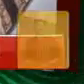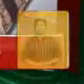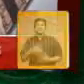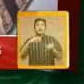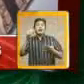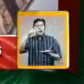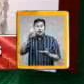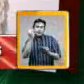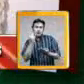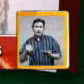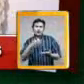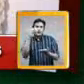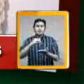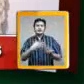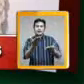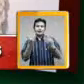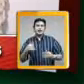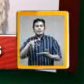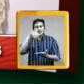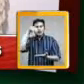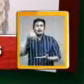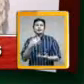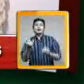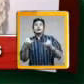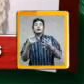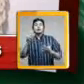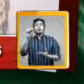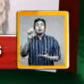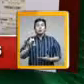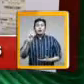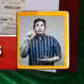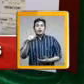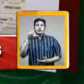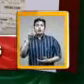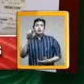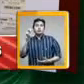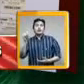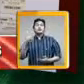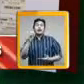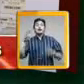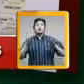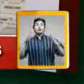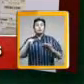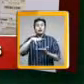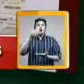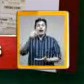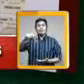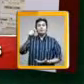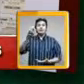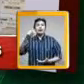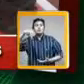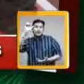Si eres artesano, estás invitado a participar de la 19ª versión del concurso Sumalurata. La temática para este año es el Aptapi, así que